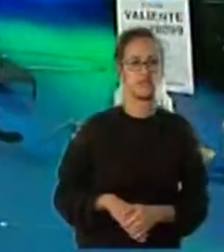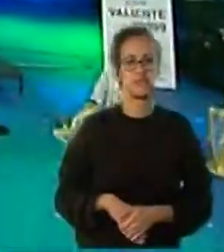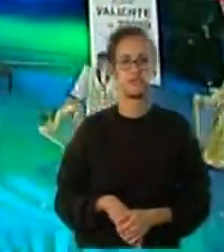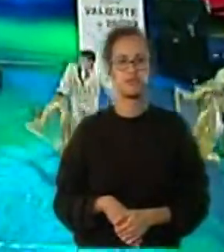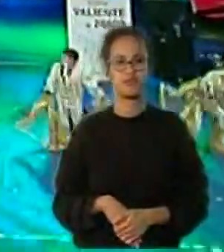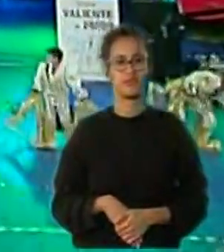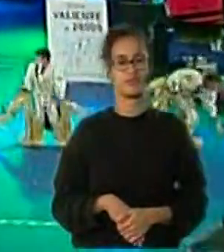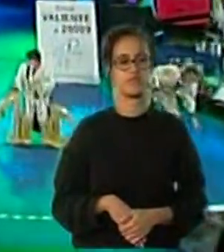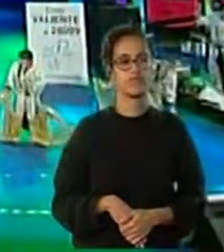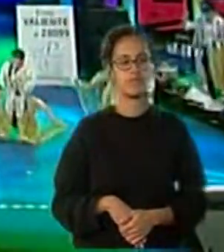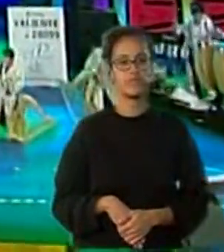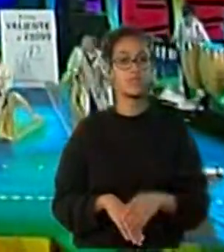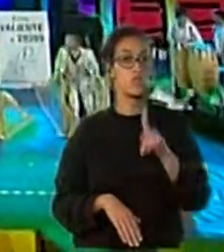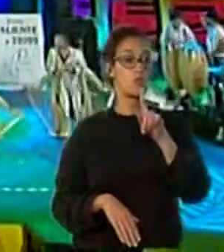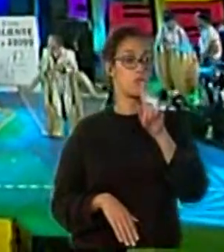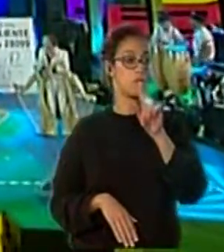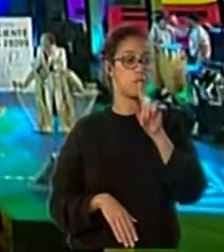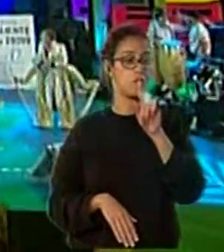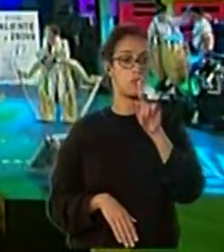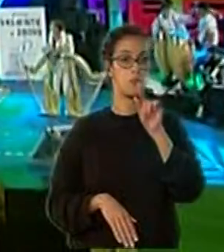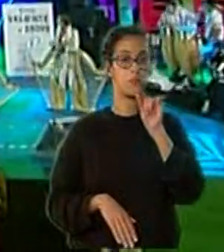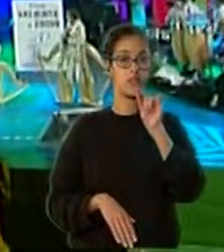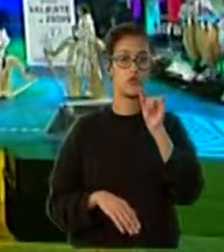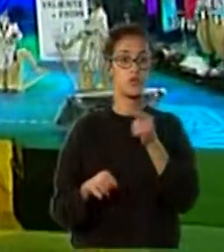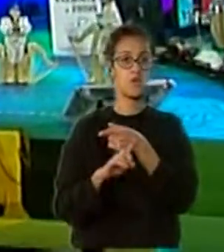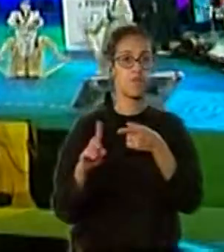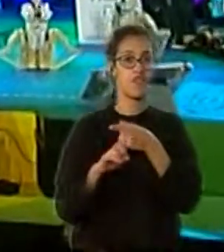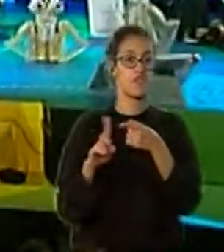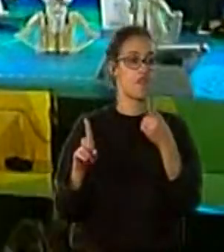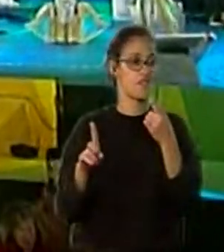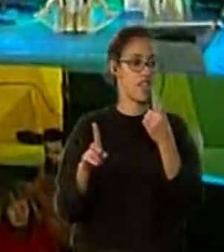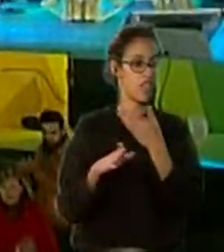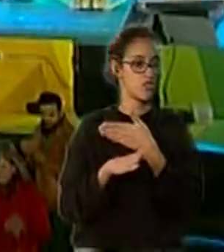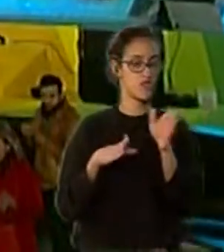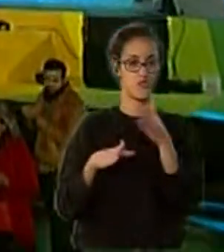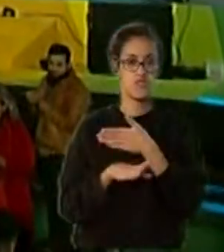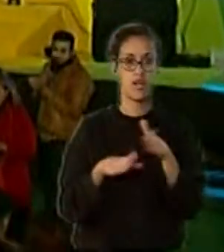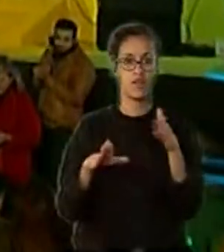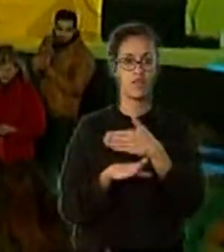Que nos han regalado las despistadas y han incluido